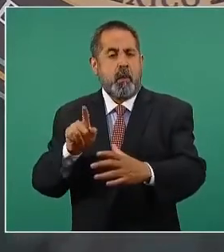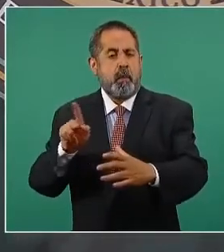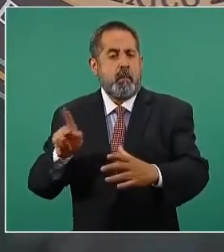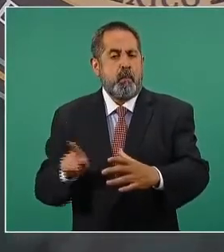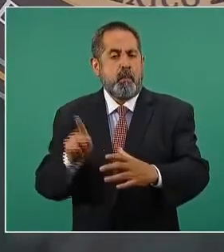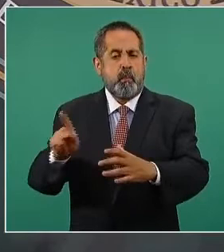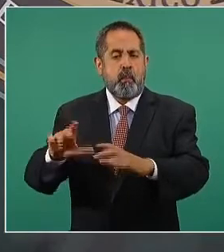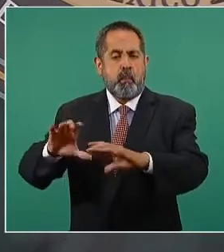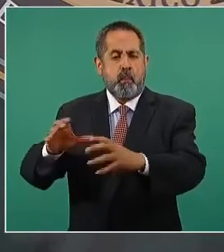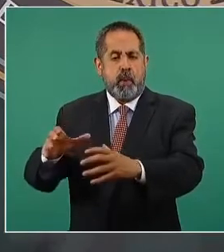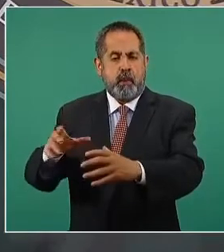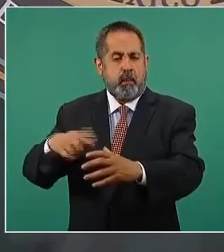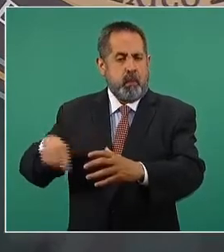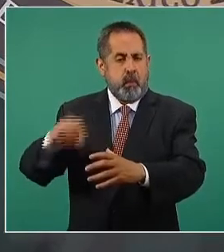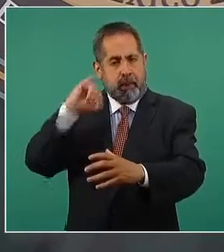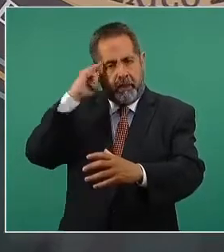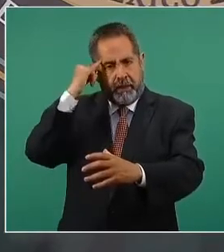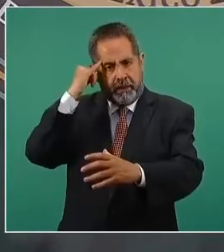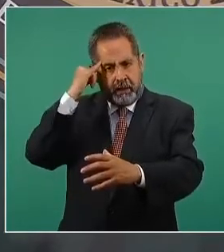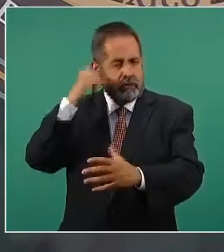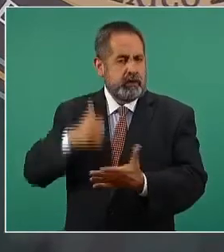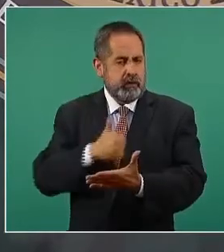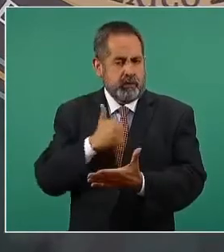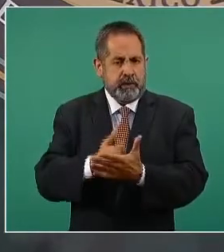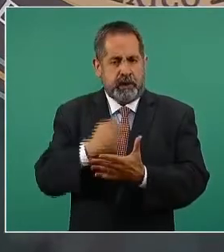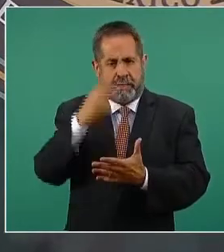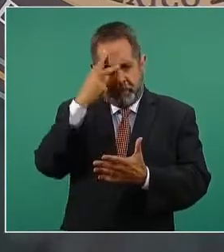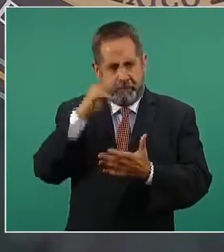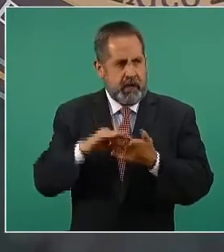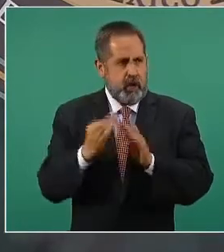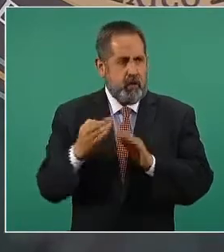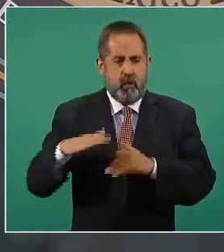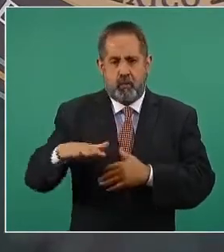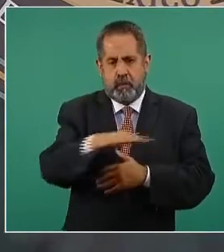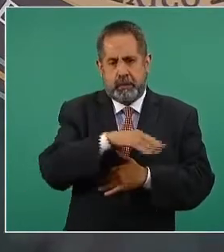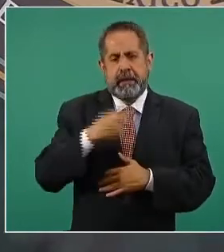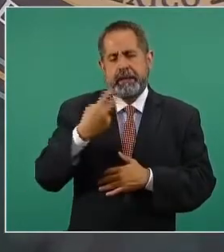indígenas del Valle de México y de nuestro país.